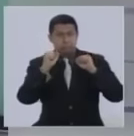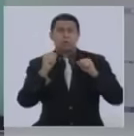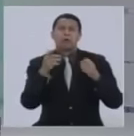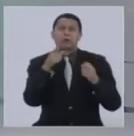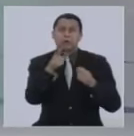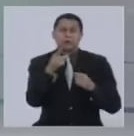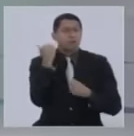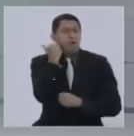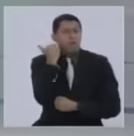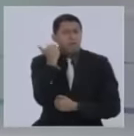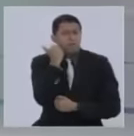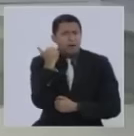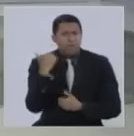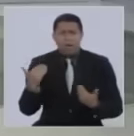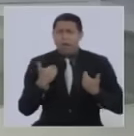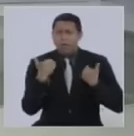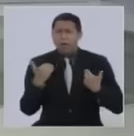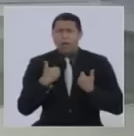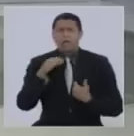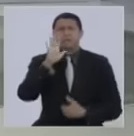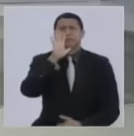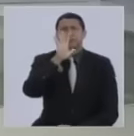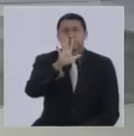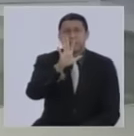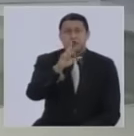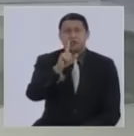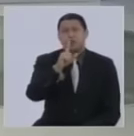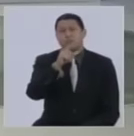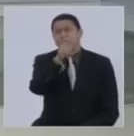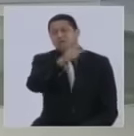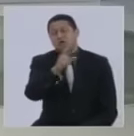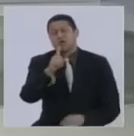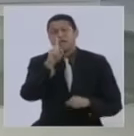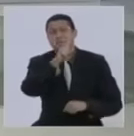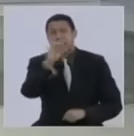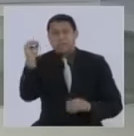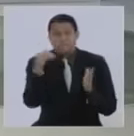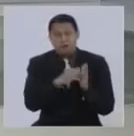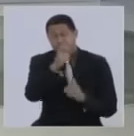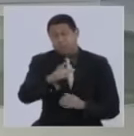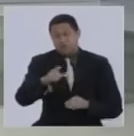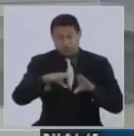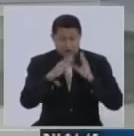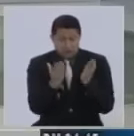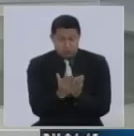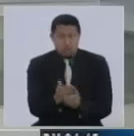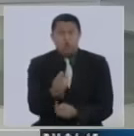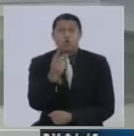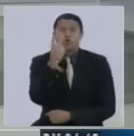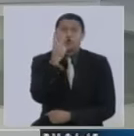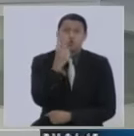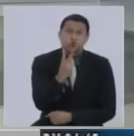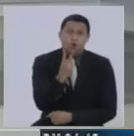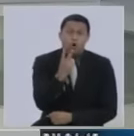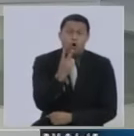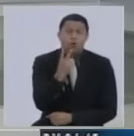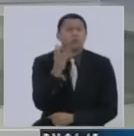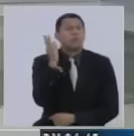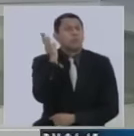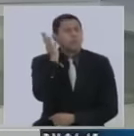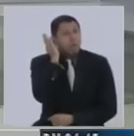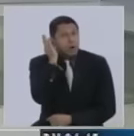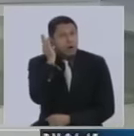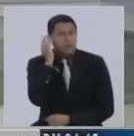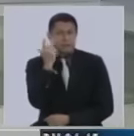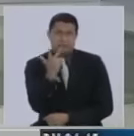múltiple una enfermedad que afecta Cinco de cada 100,000 habitantes en nuestro país y tres dos de tres son son mujeres